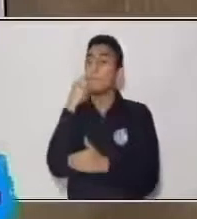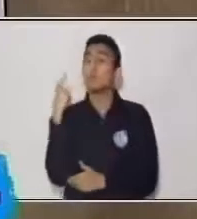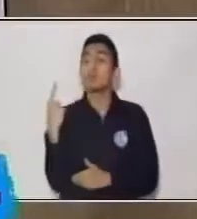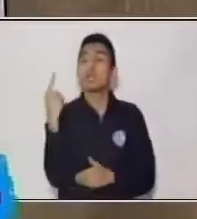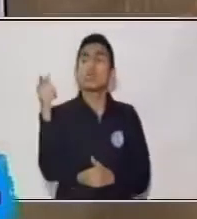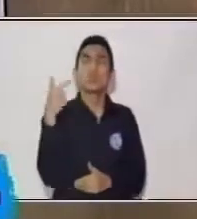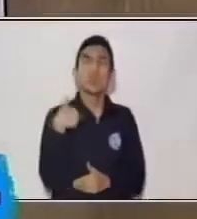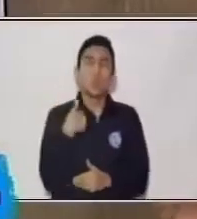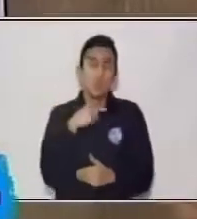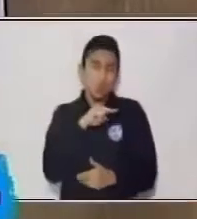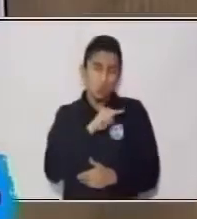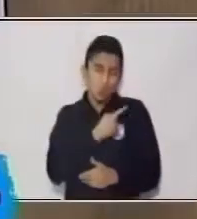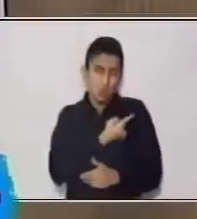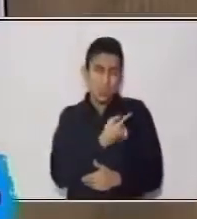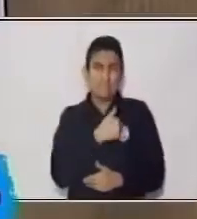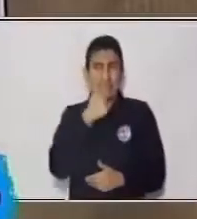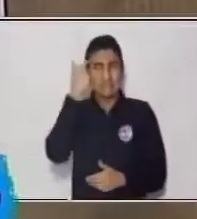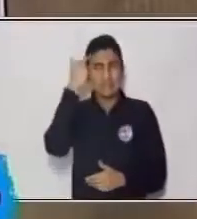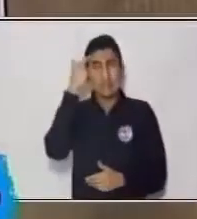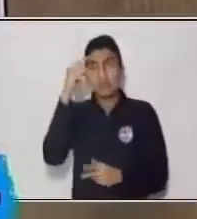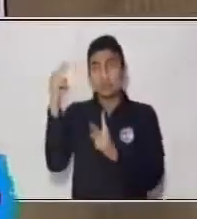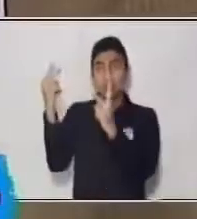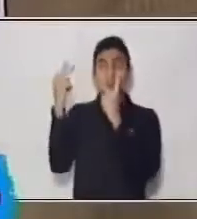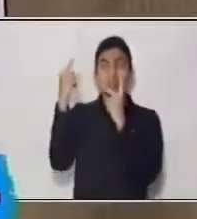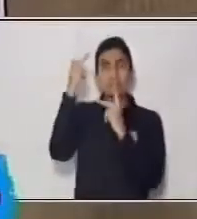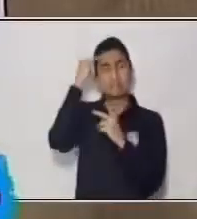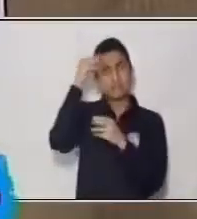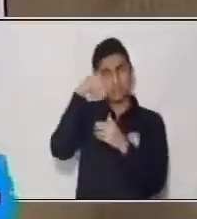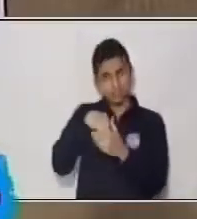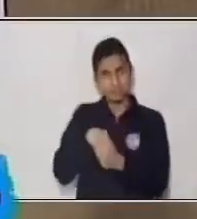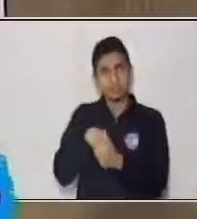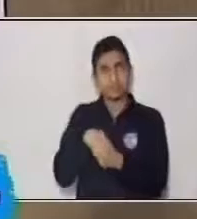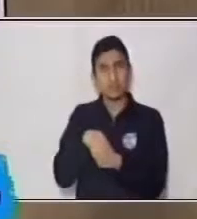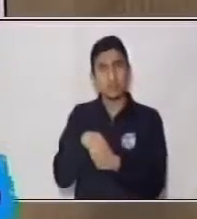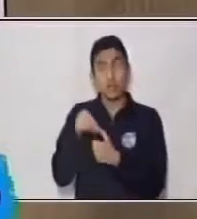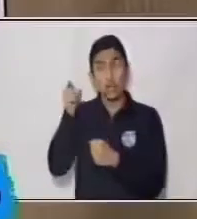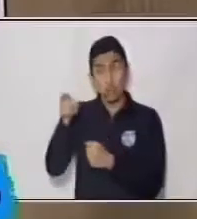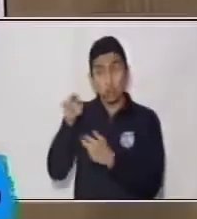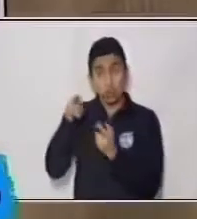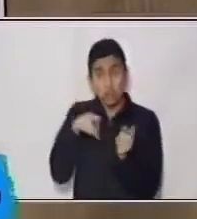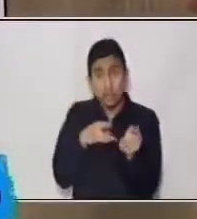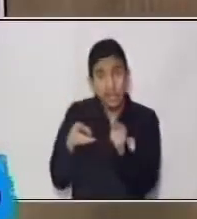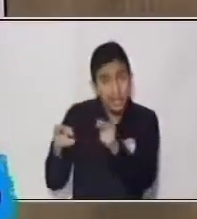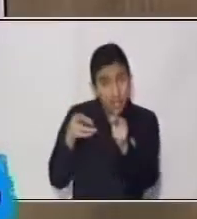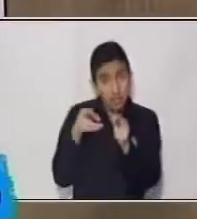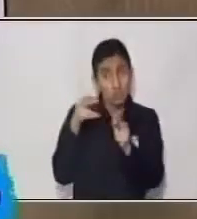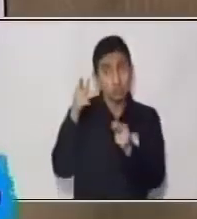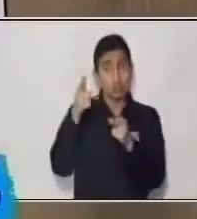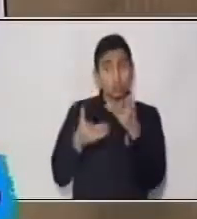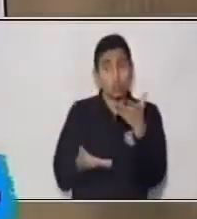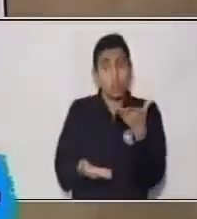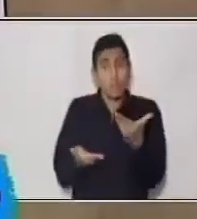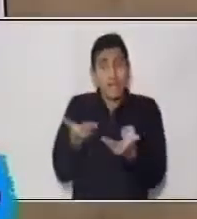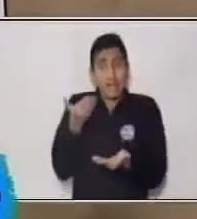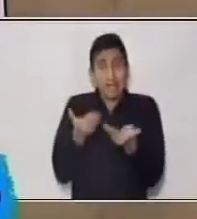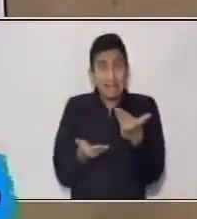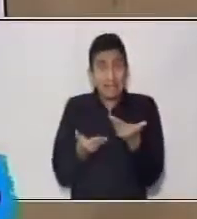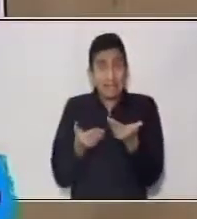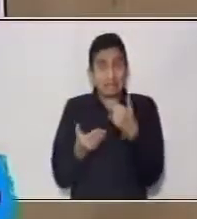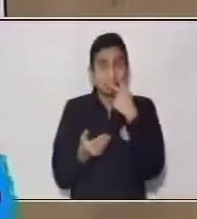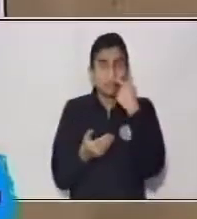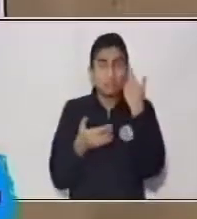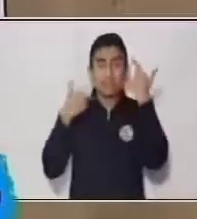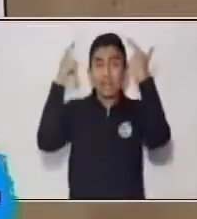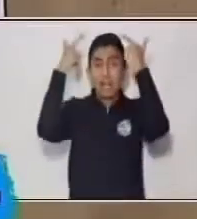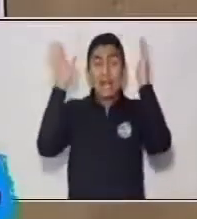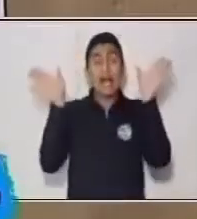moreno y en tu recia mirada de obsidiana, en tus ríos y en tus peces, en los